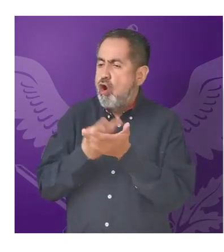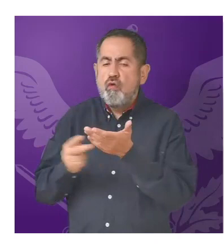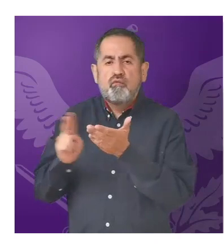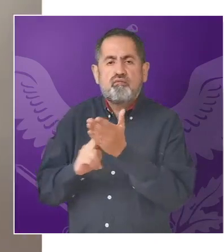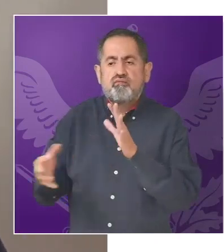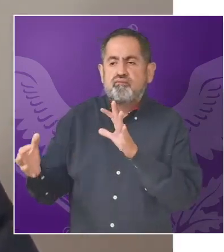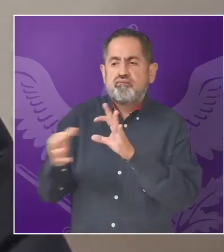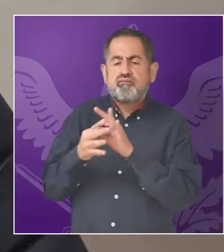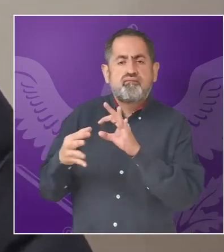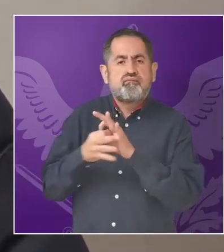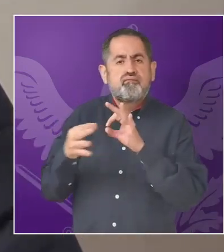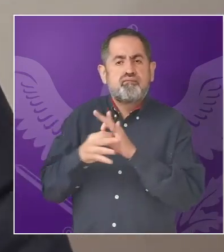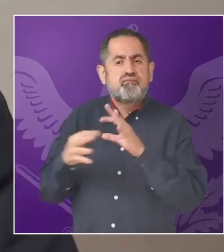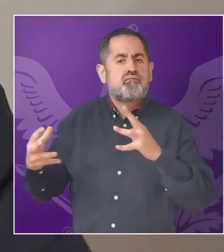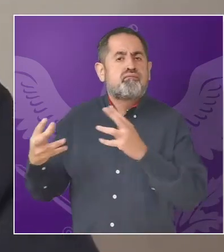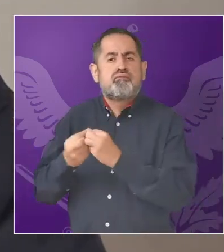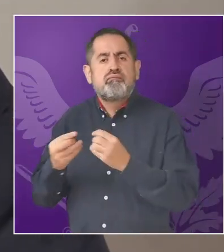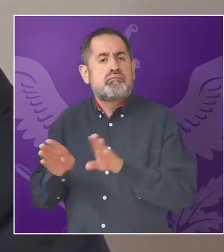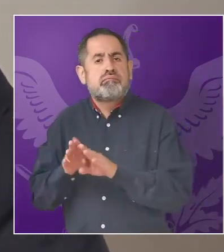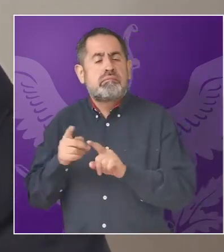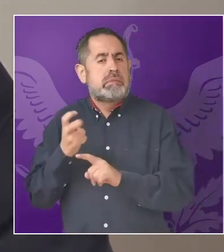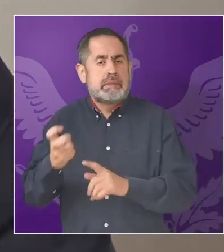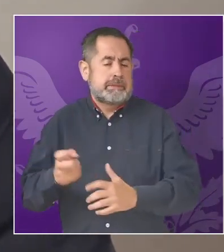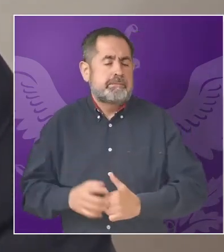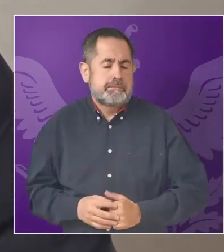demás sistemas de opresión.